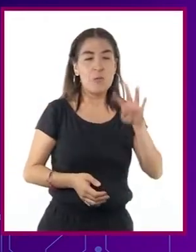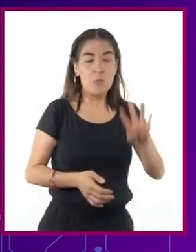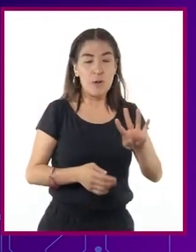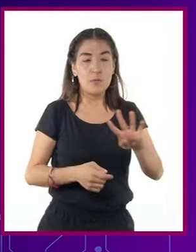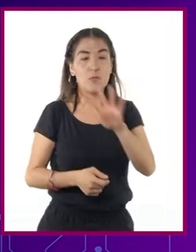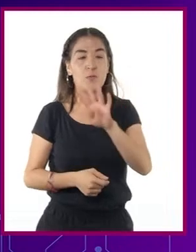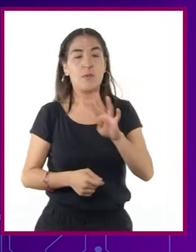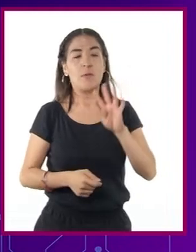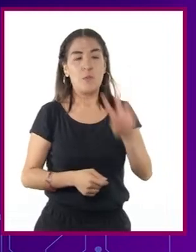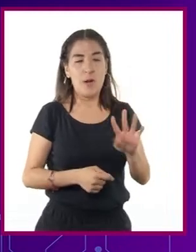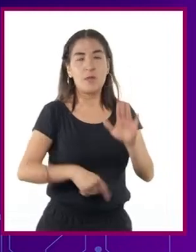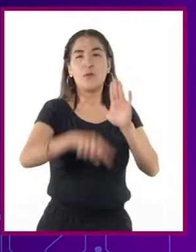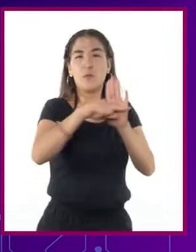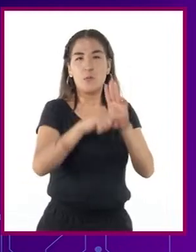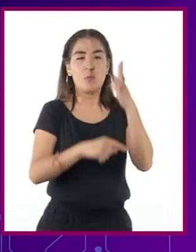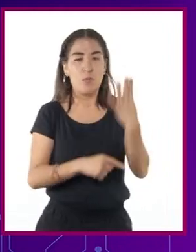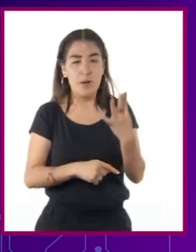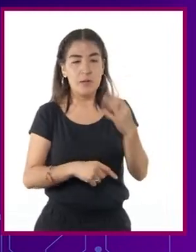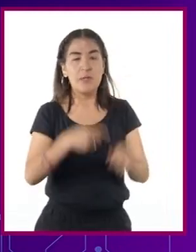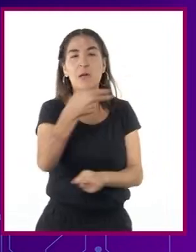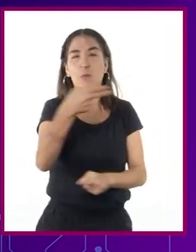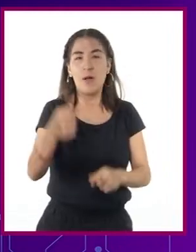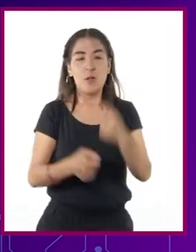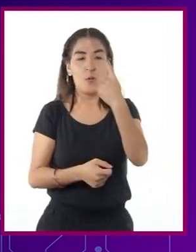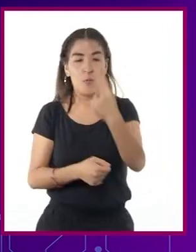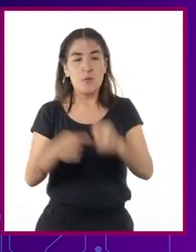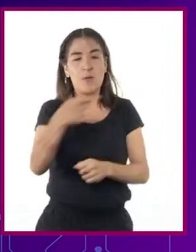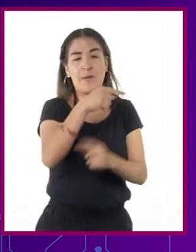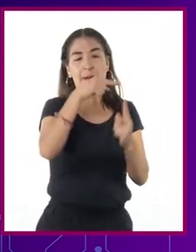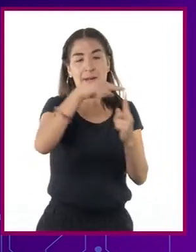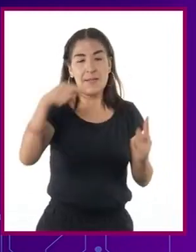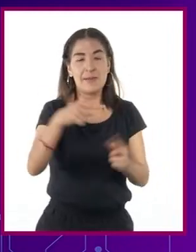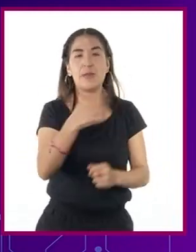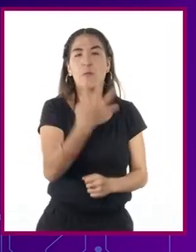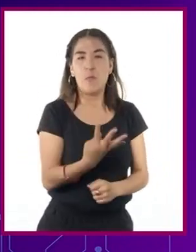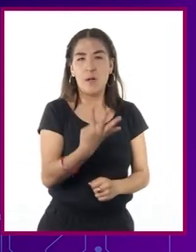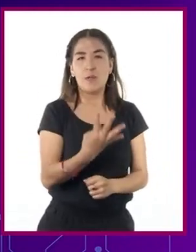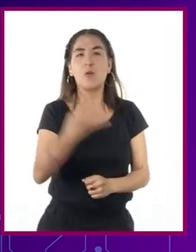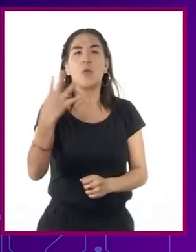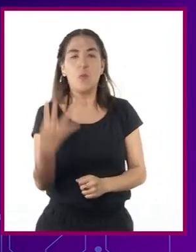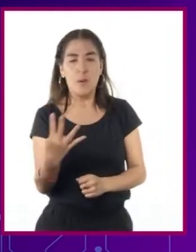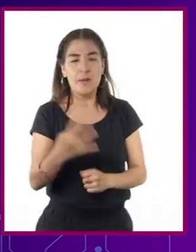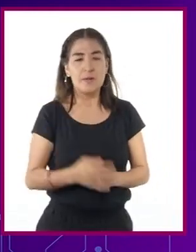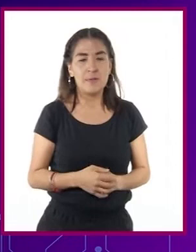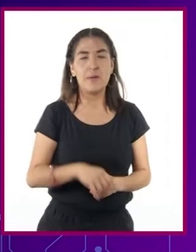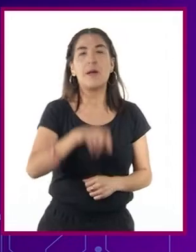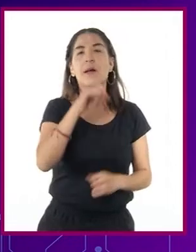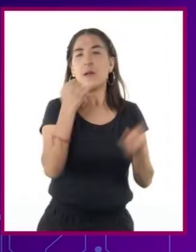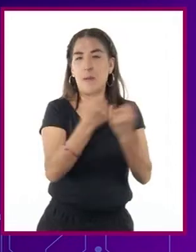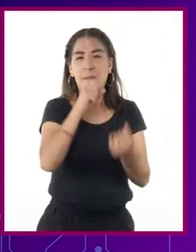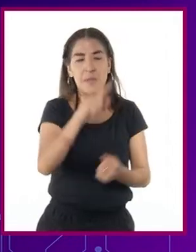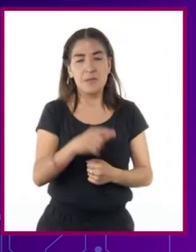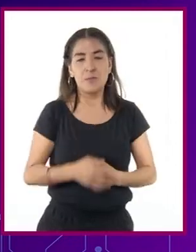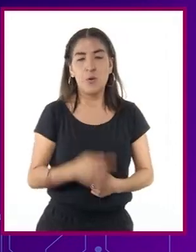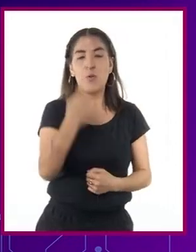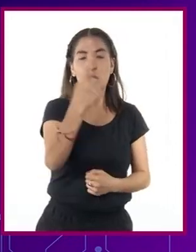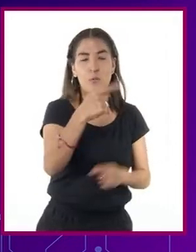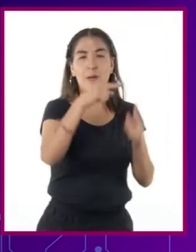que es igual a 1 entre 4 a la 4, que es igual a su vez a 1 entre 4,